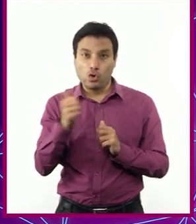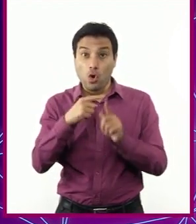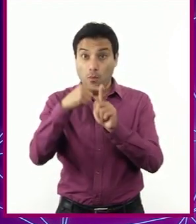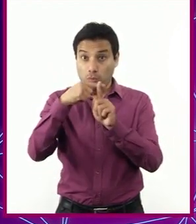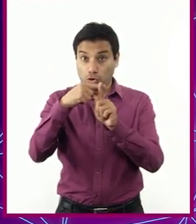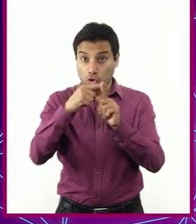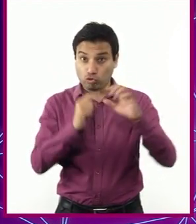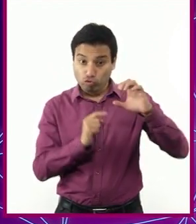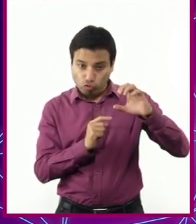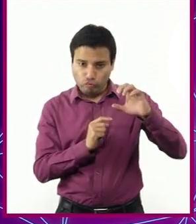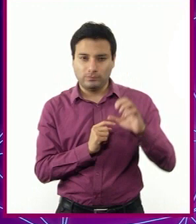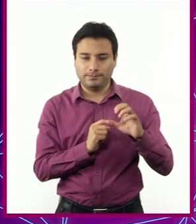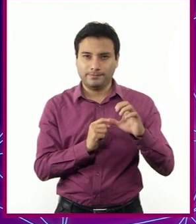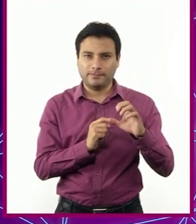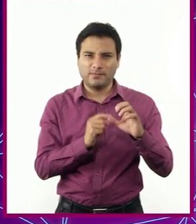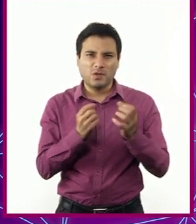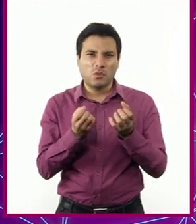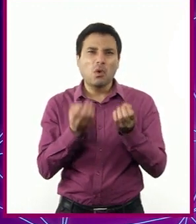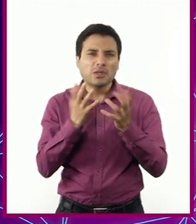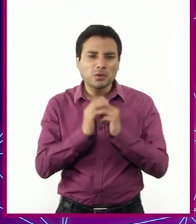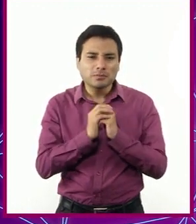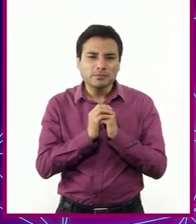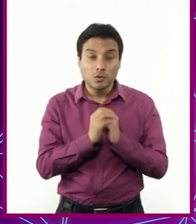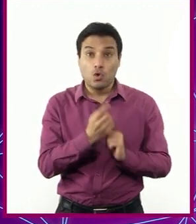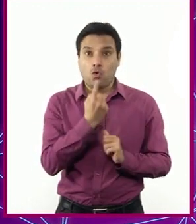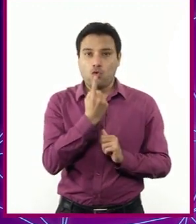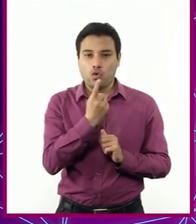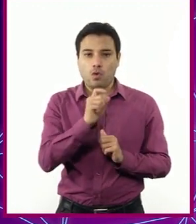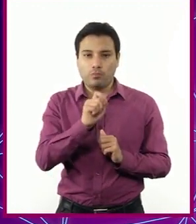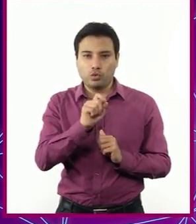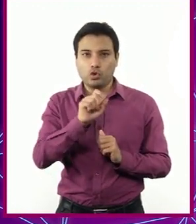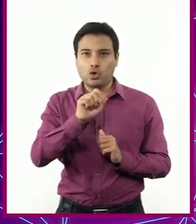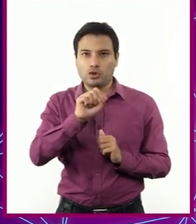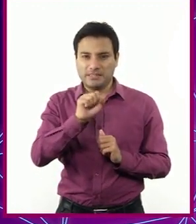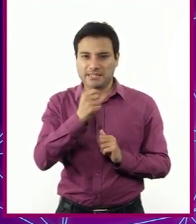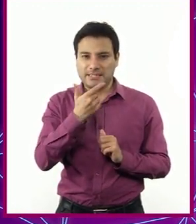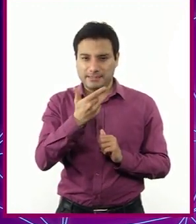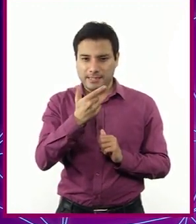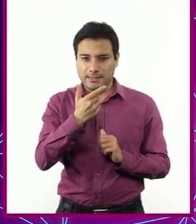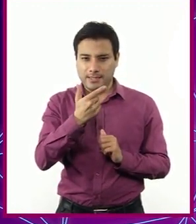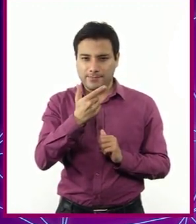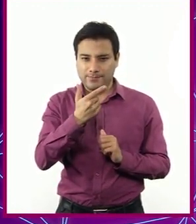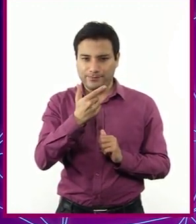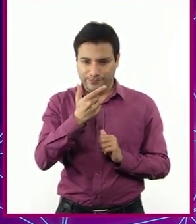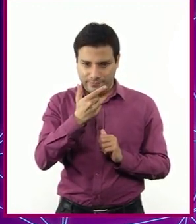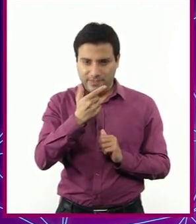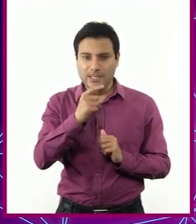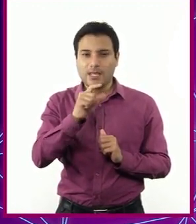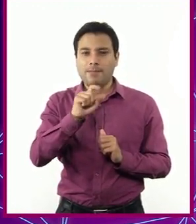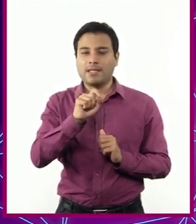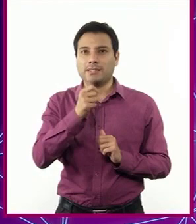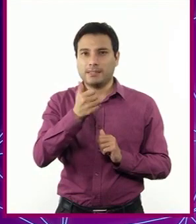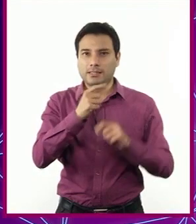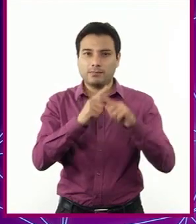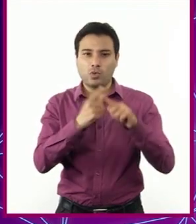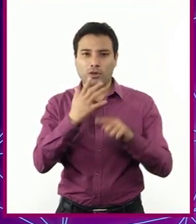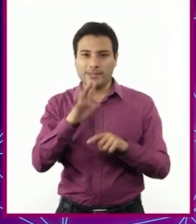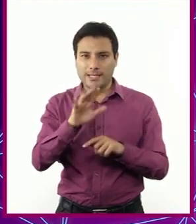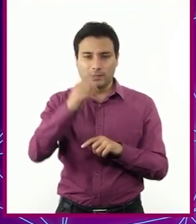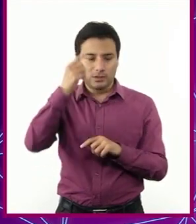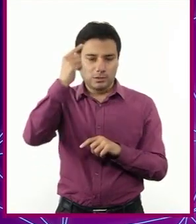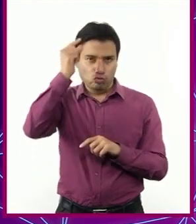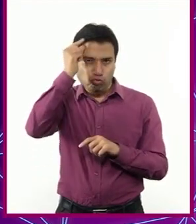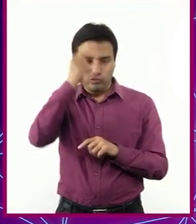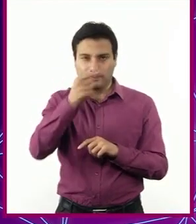27 kilogramos. ¿Qué significa que el exponente en la potencia sea negativo? ¿Y qué partícula tiene mayor